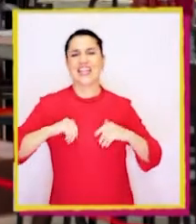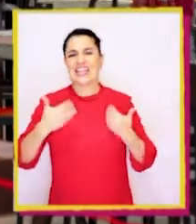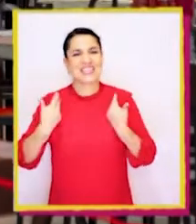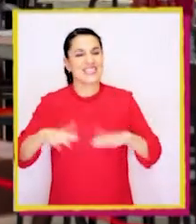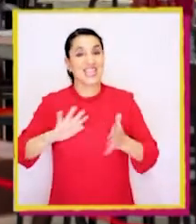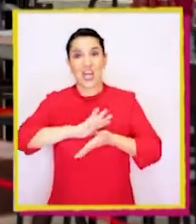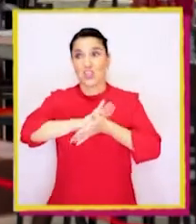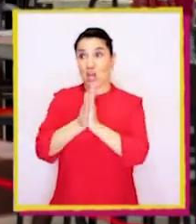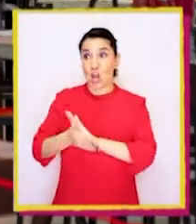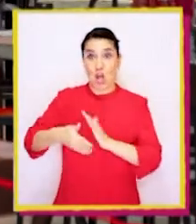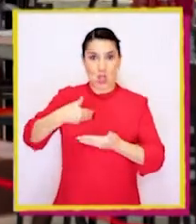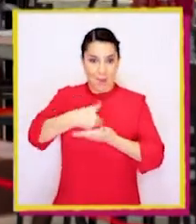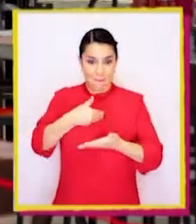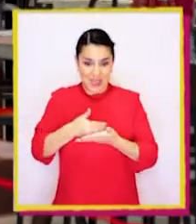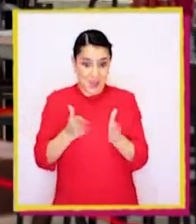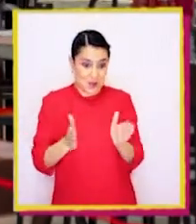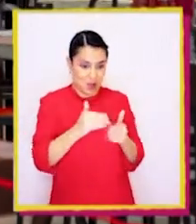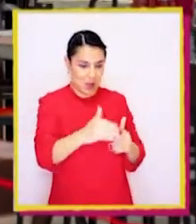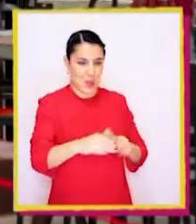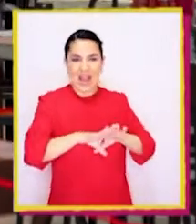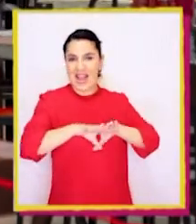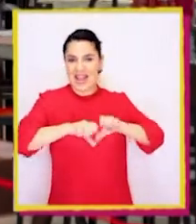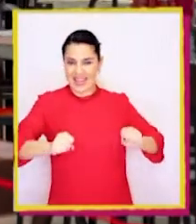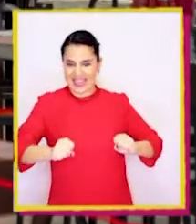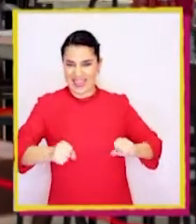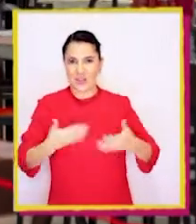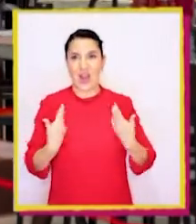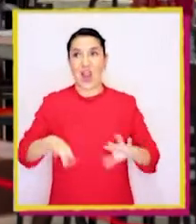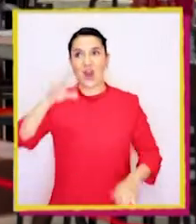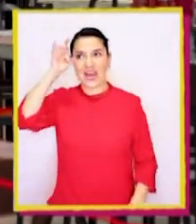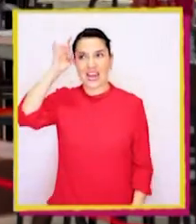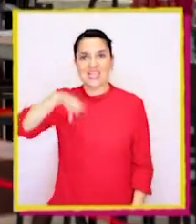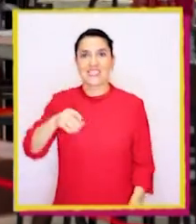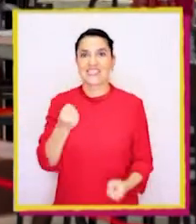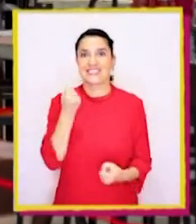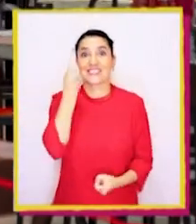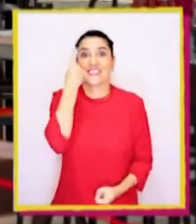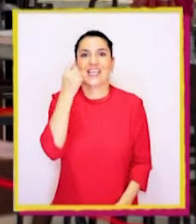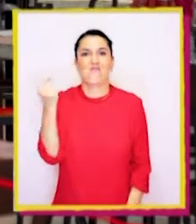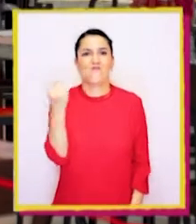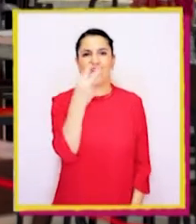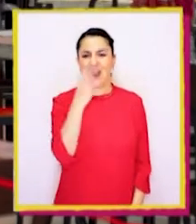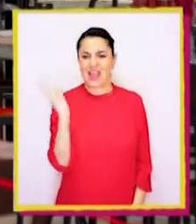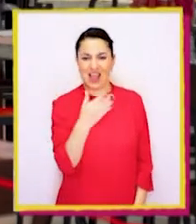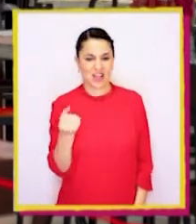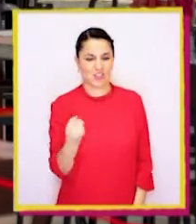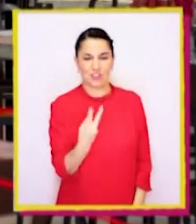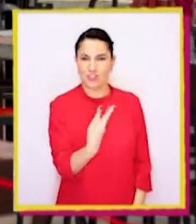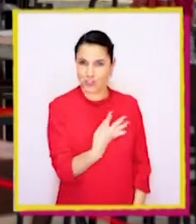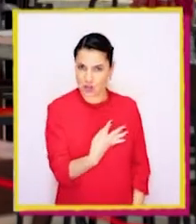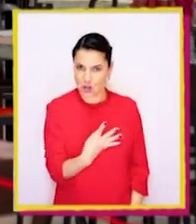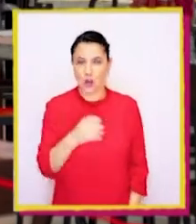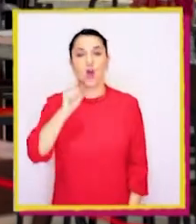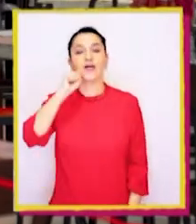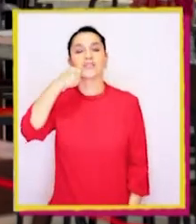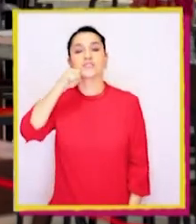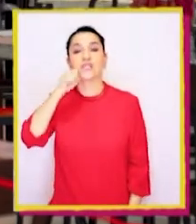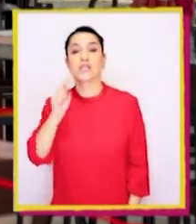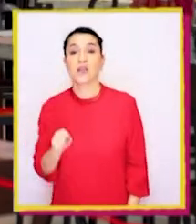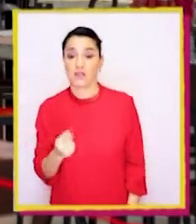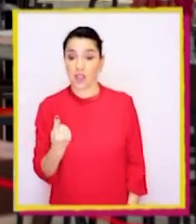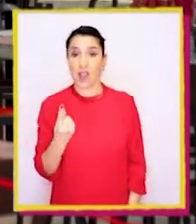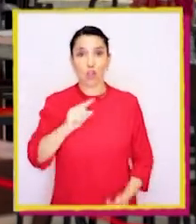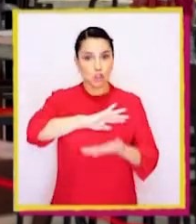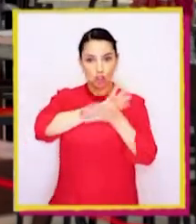feliz porque ya tengo todos los pedidos listos y lo mejor de todo es que ahora sé qué son las fracciones. Ya sé que las fracciones son una